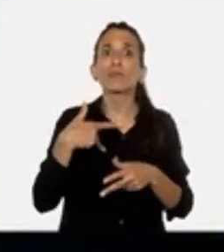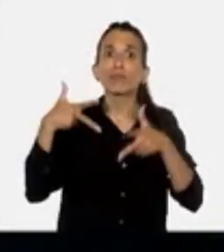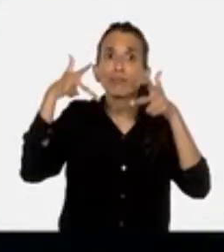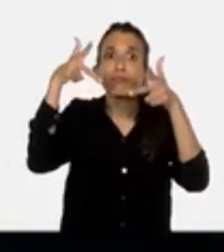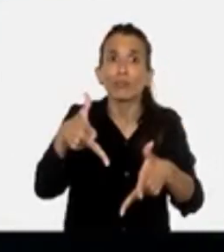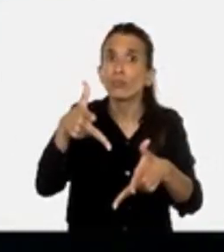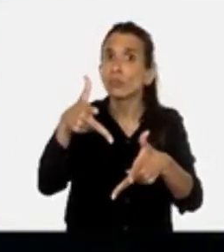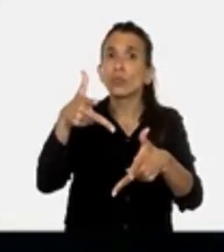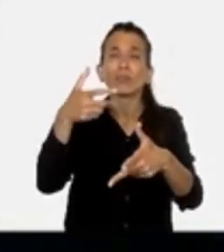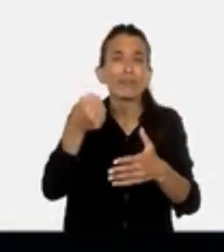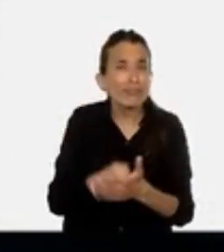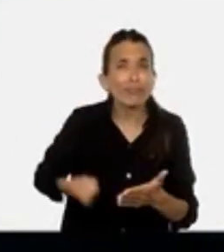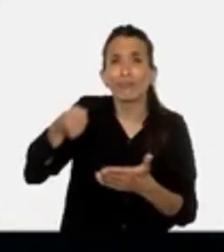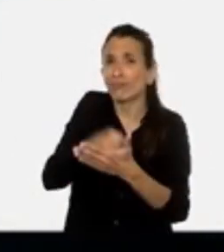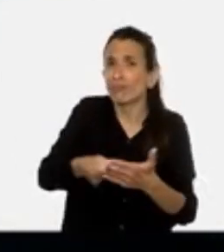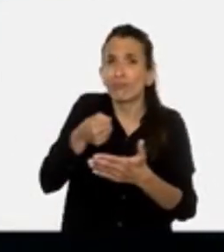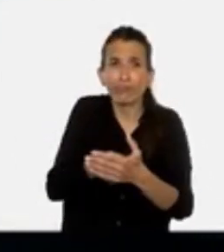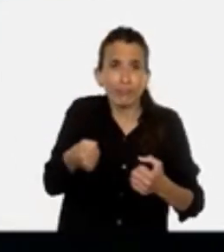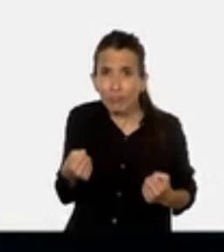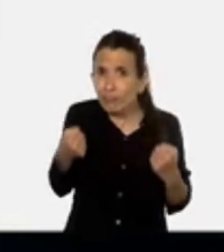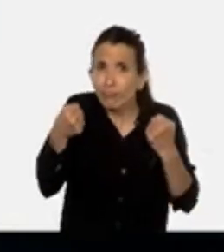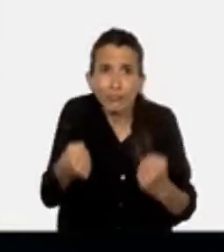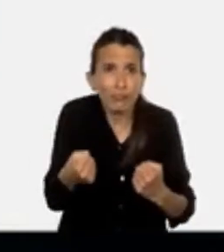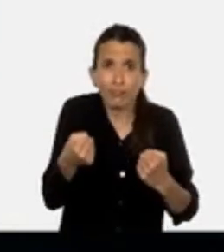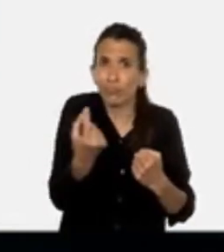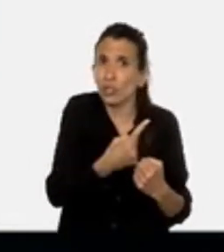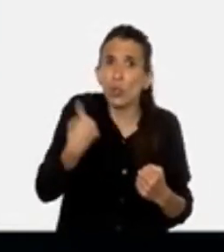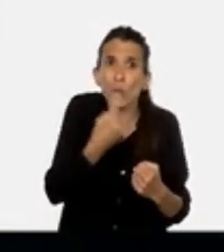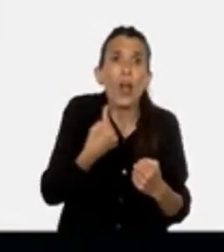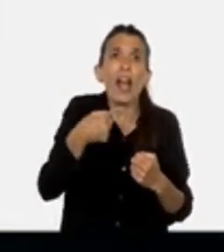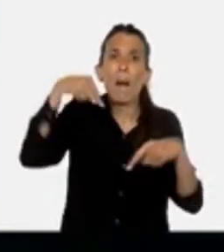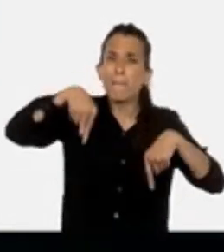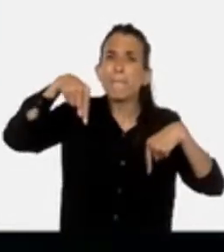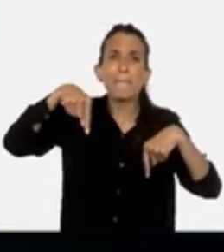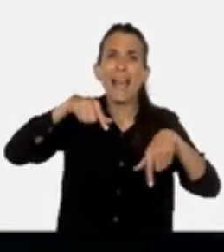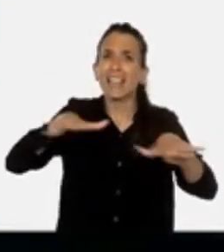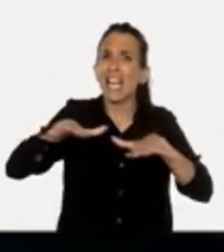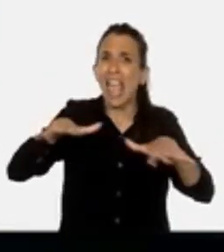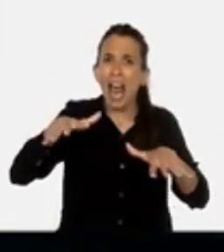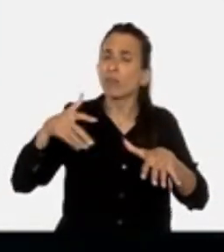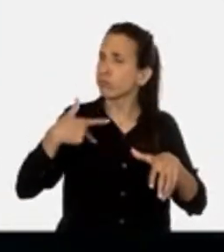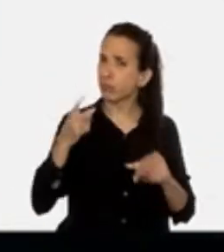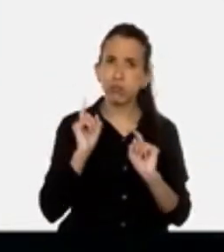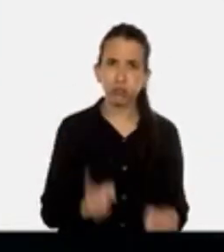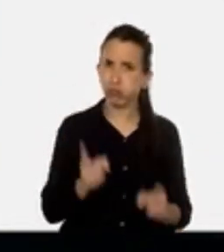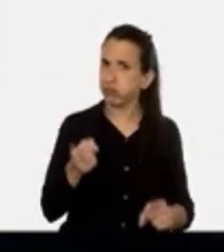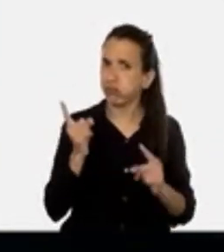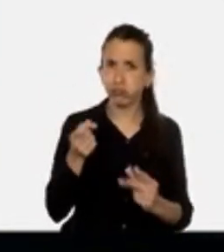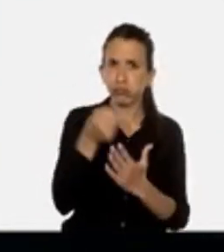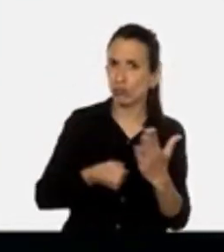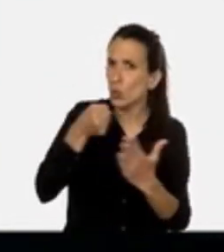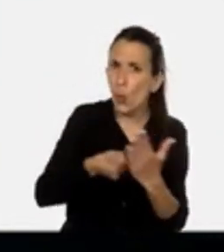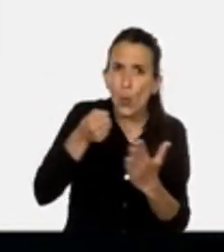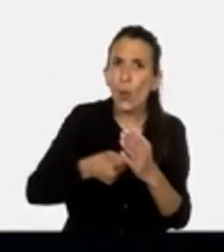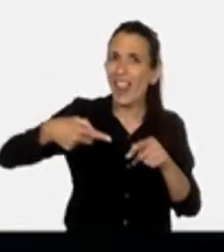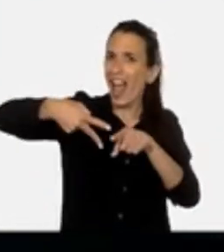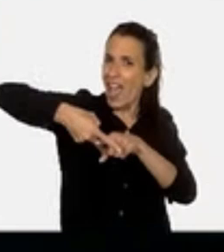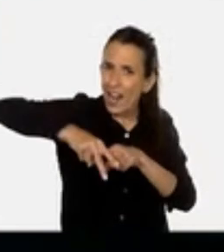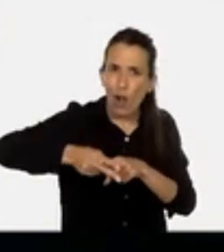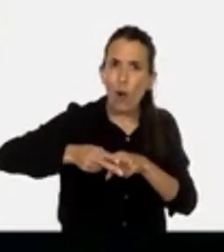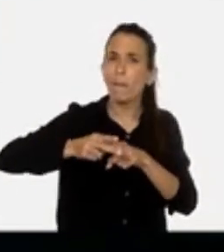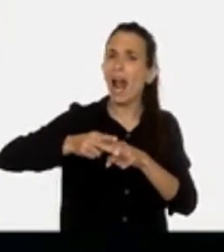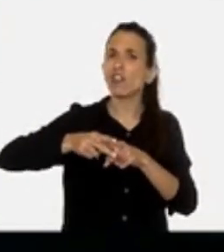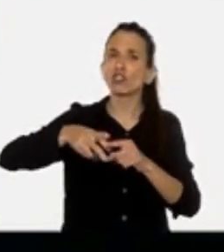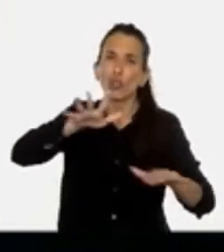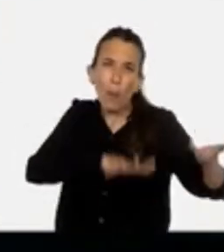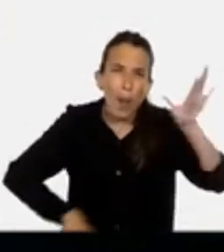por más que intenten callarnos nuestras bancas seguirán estando al servicio de la lucha será una herramienta para la organización